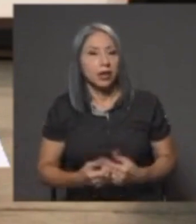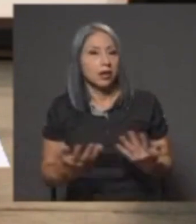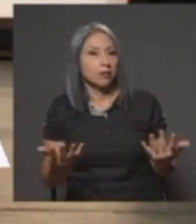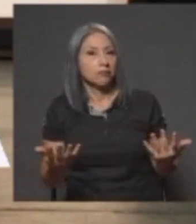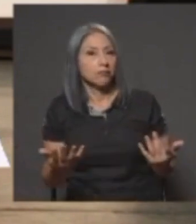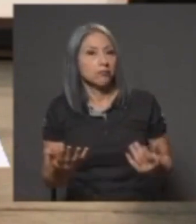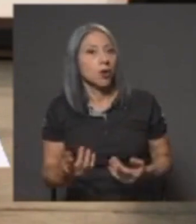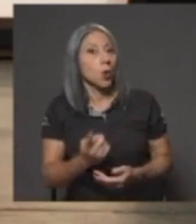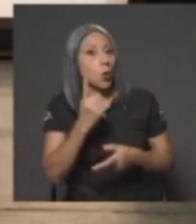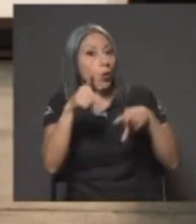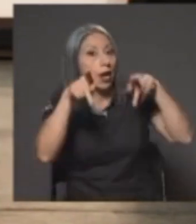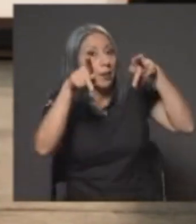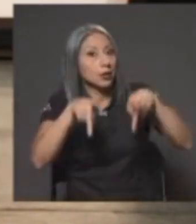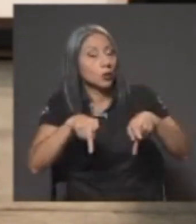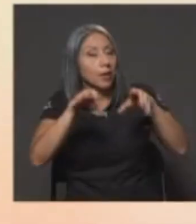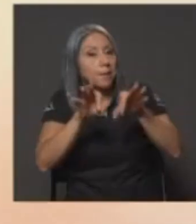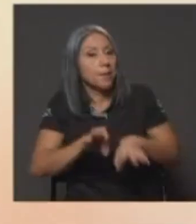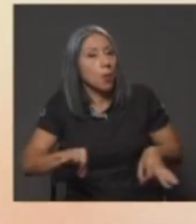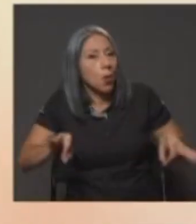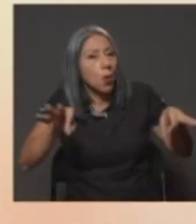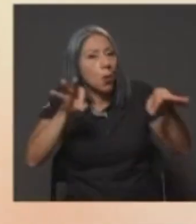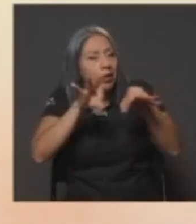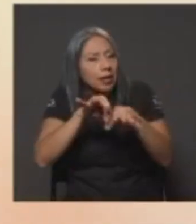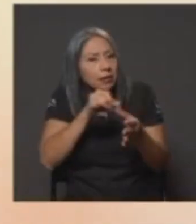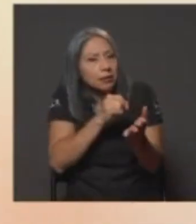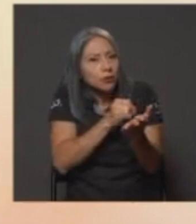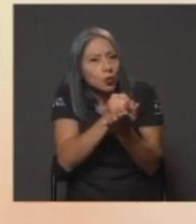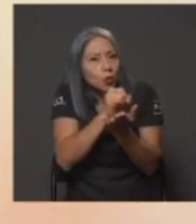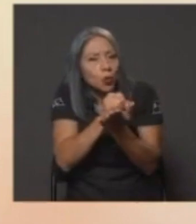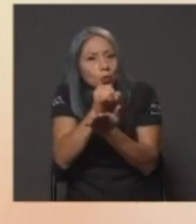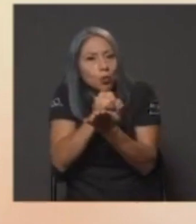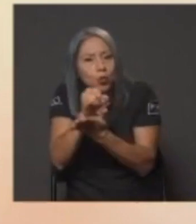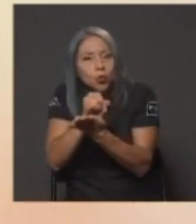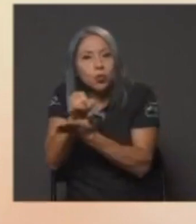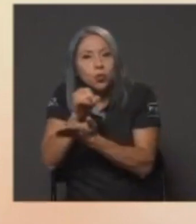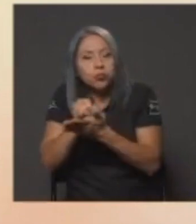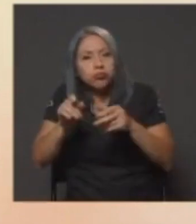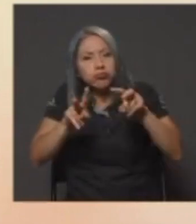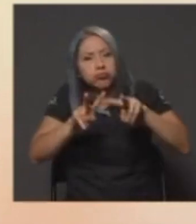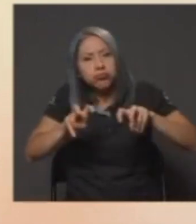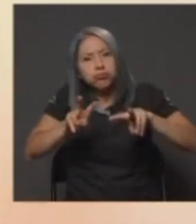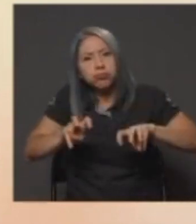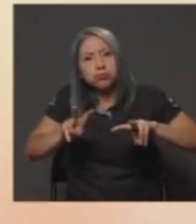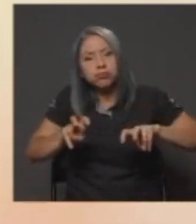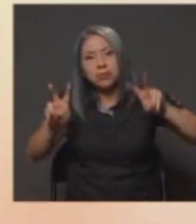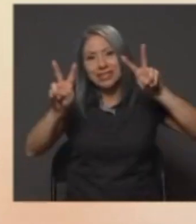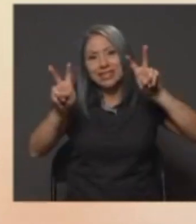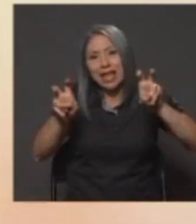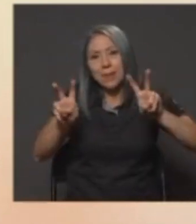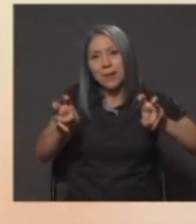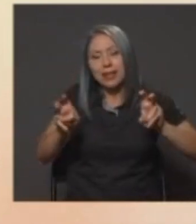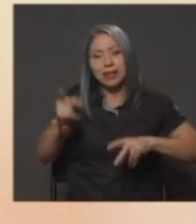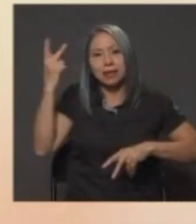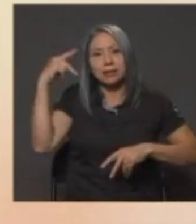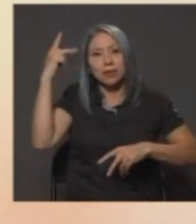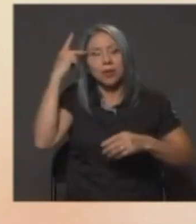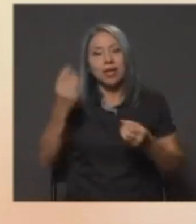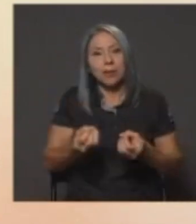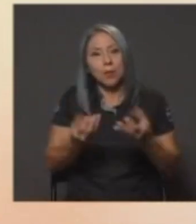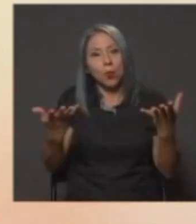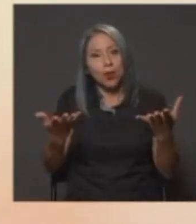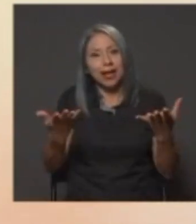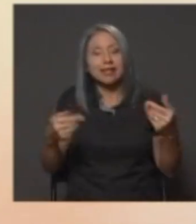un estudioso importante de temáticas de políticas públicas y de